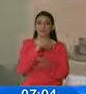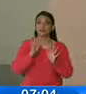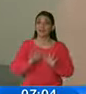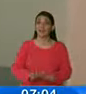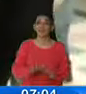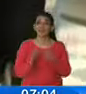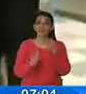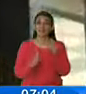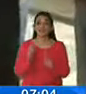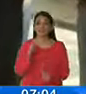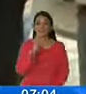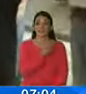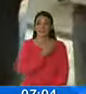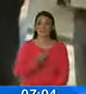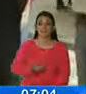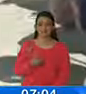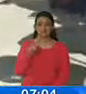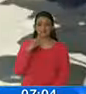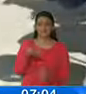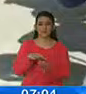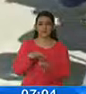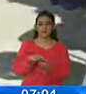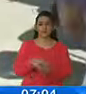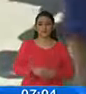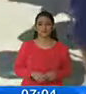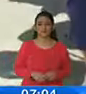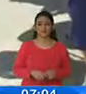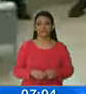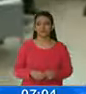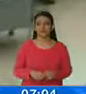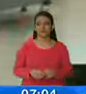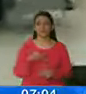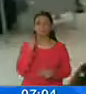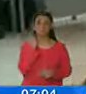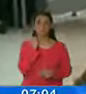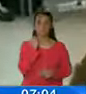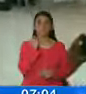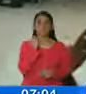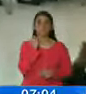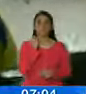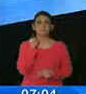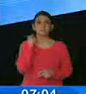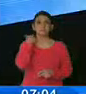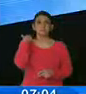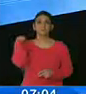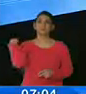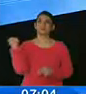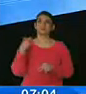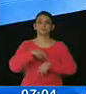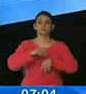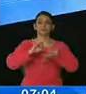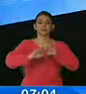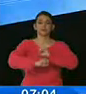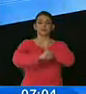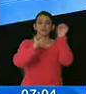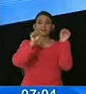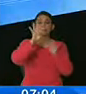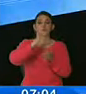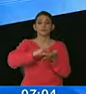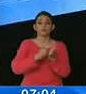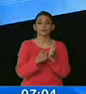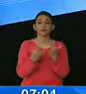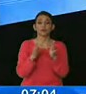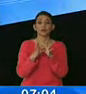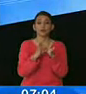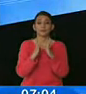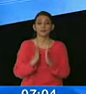los binomios esa carrera hacia Carondelet. En Quito informó Andrea Valareso. Son las 7:04 de la mañana, vamos con Héctor